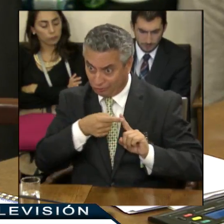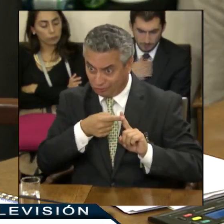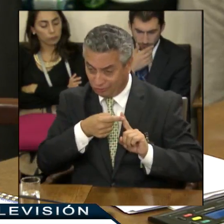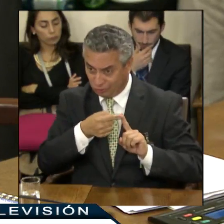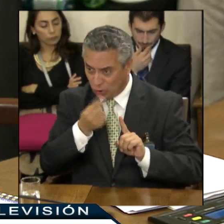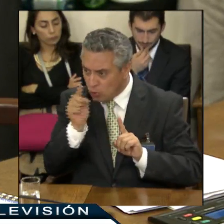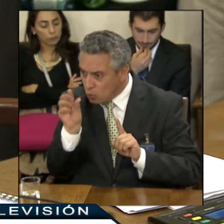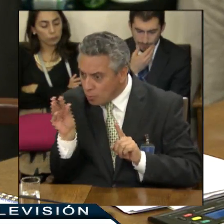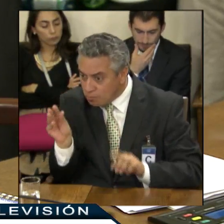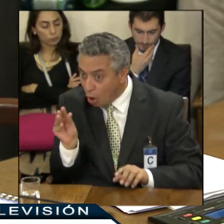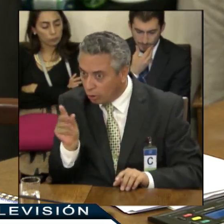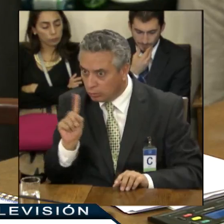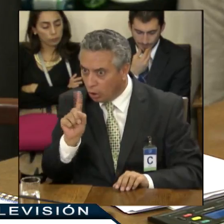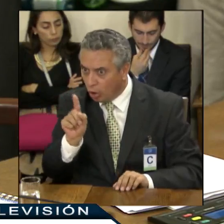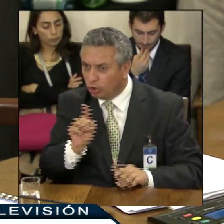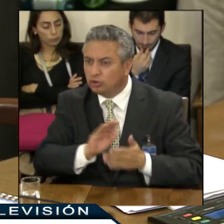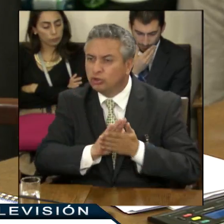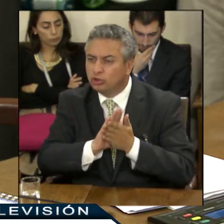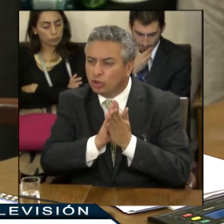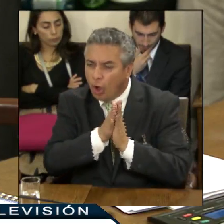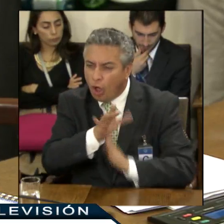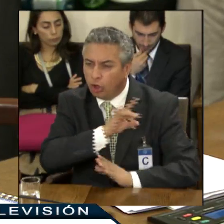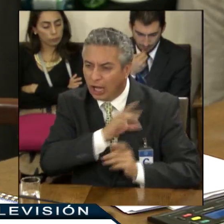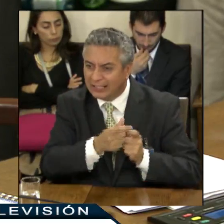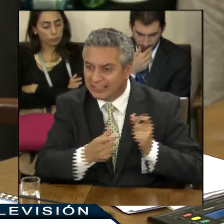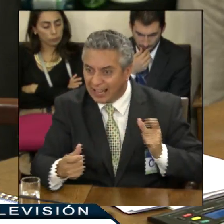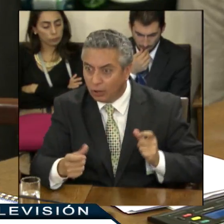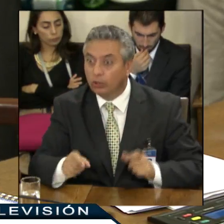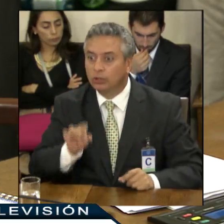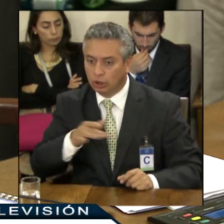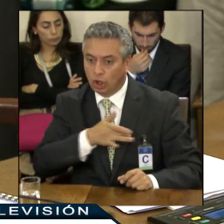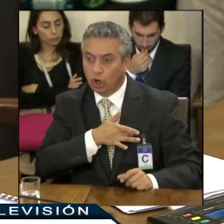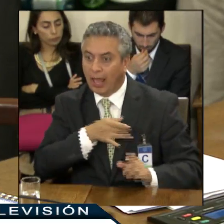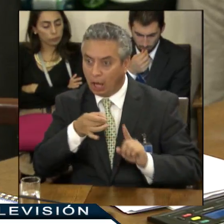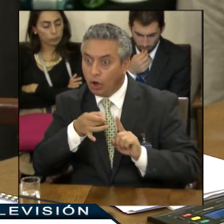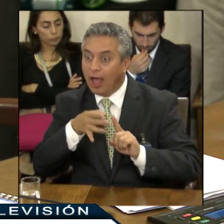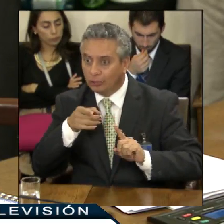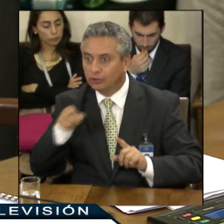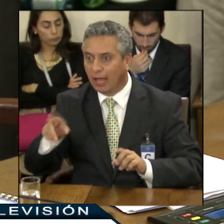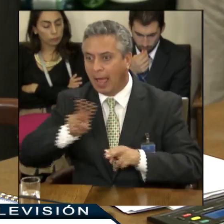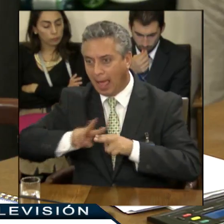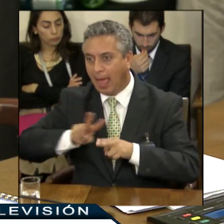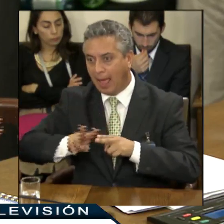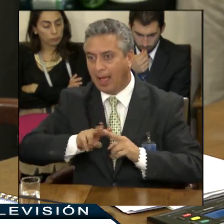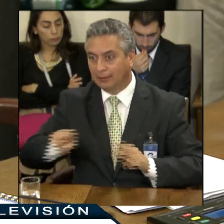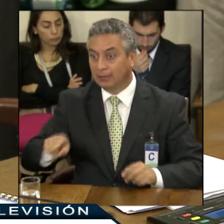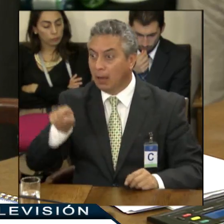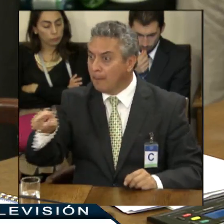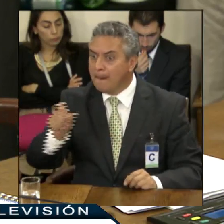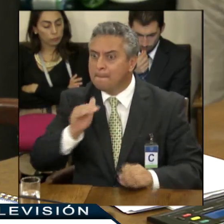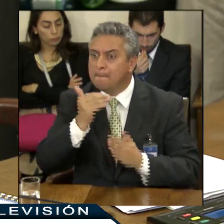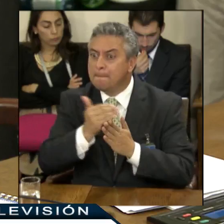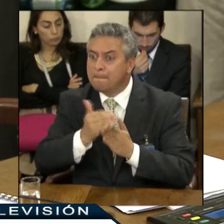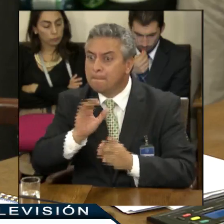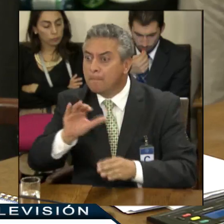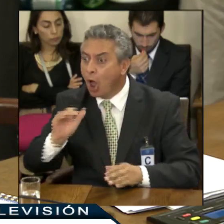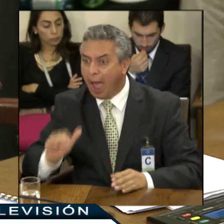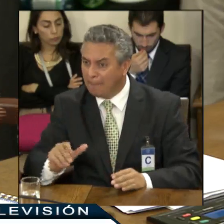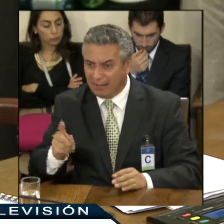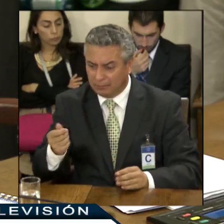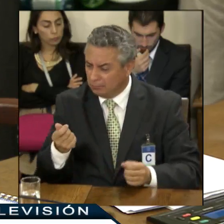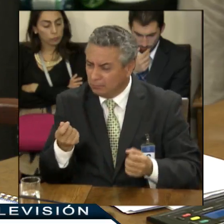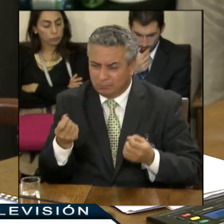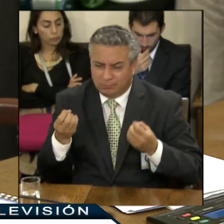a todos los chilenos y tiene que tocar el corazón También a todos toos aquellos que hacen comunicaciones a esos programas que les va rebi a esos programas que son